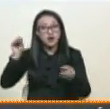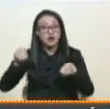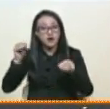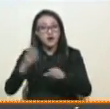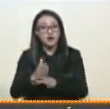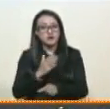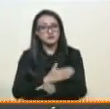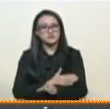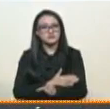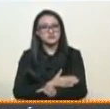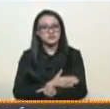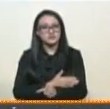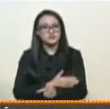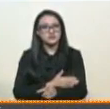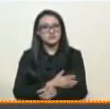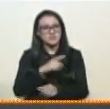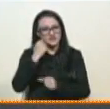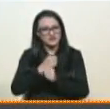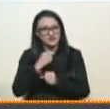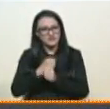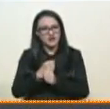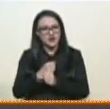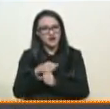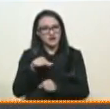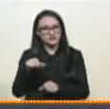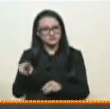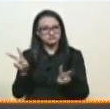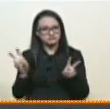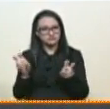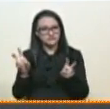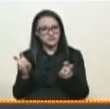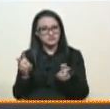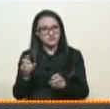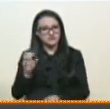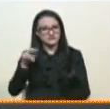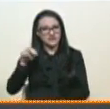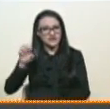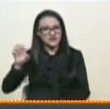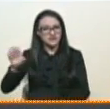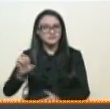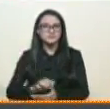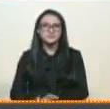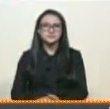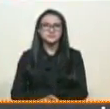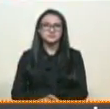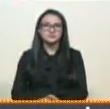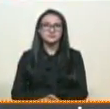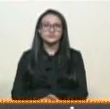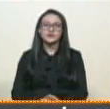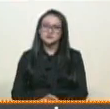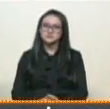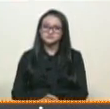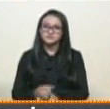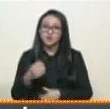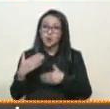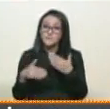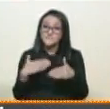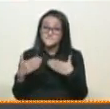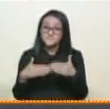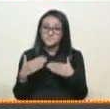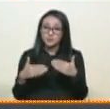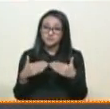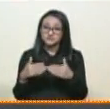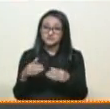para trabajar en esta área que establece el Consejo Nacional Electoral? Sí, bueno, lo que es el proceso